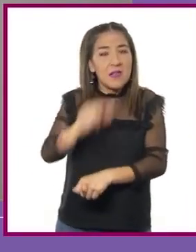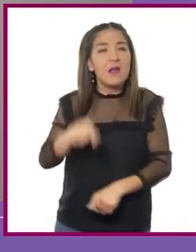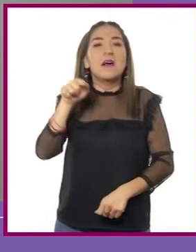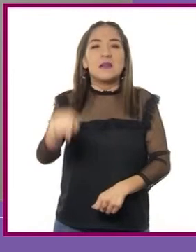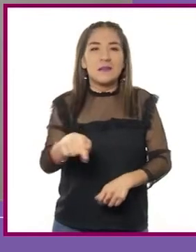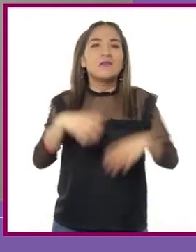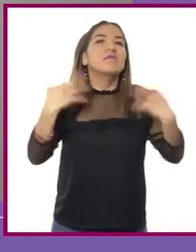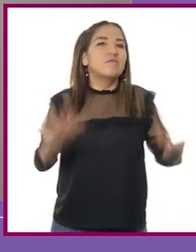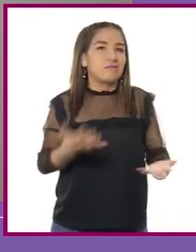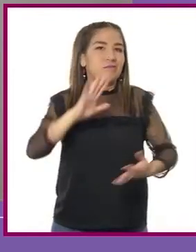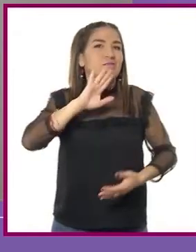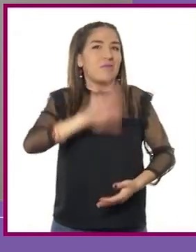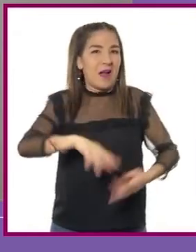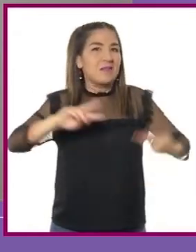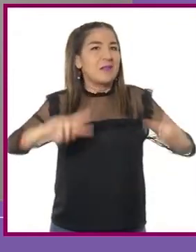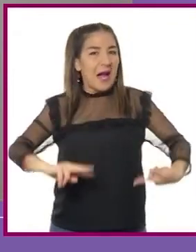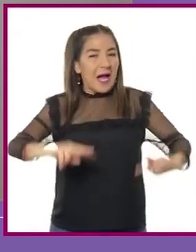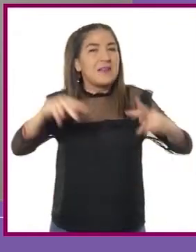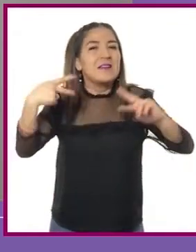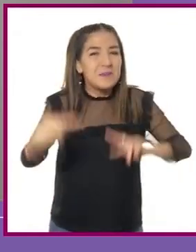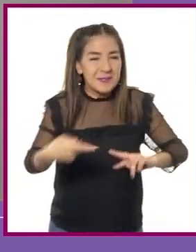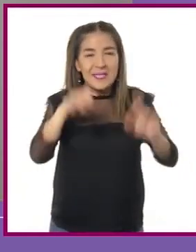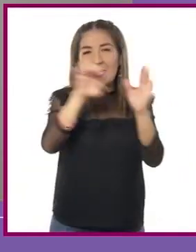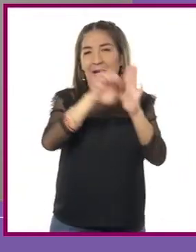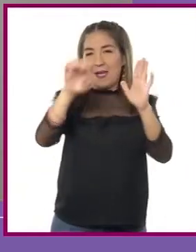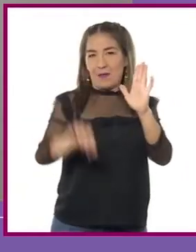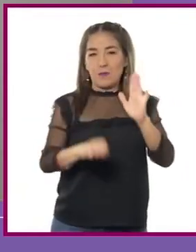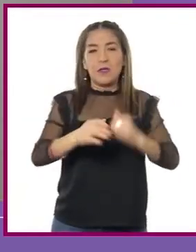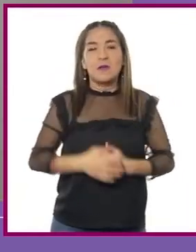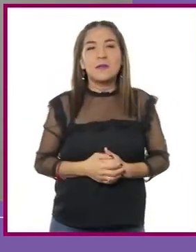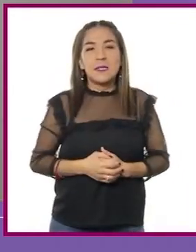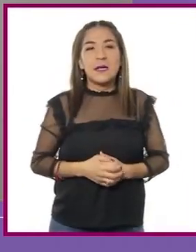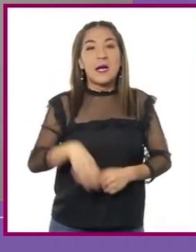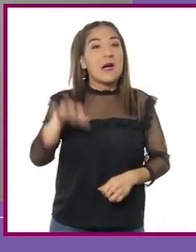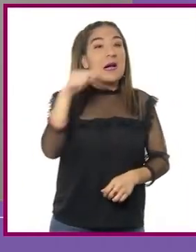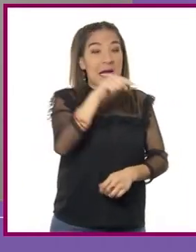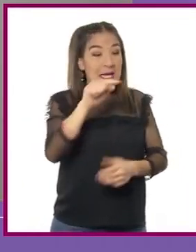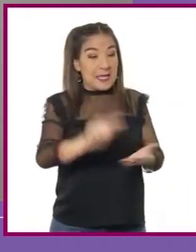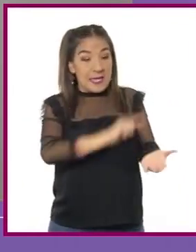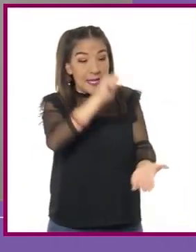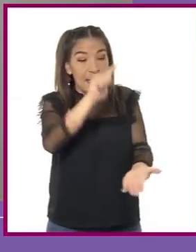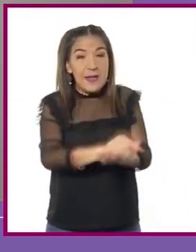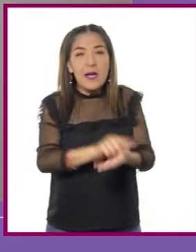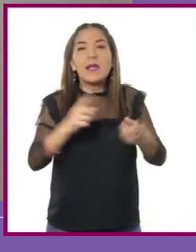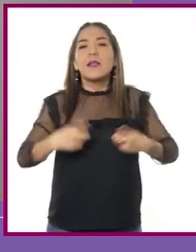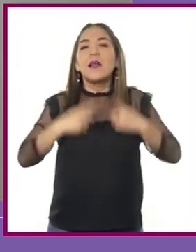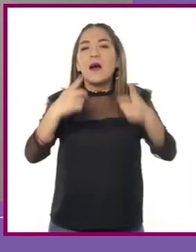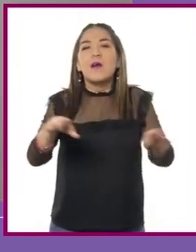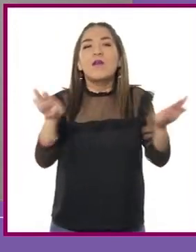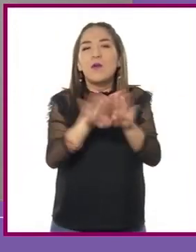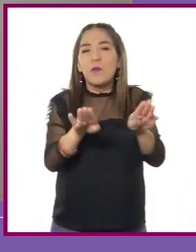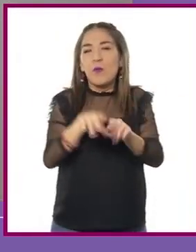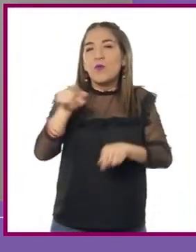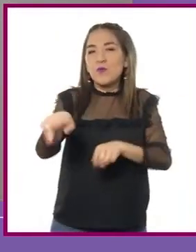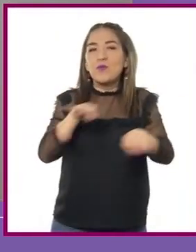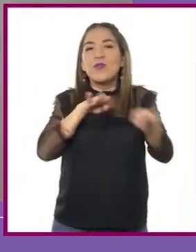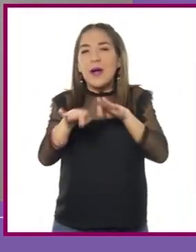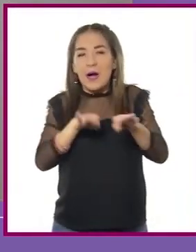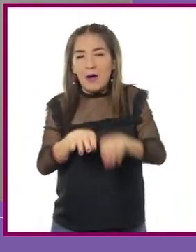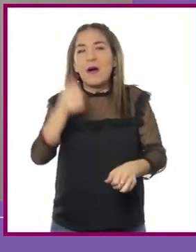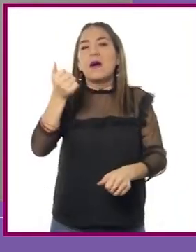sería contraria a ella. Es decir, solo las leyes les otorgan una serie de